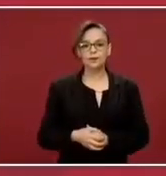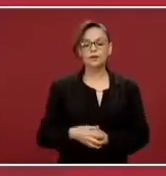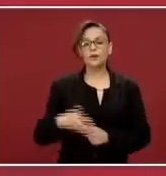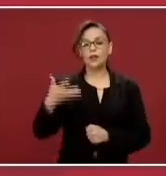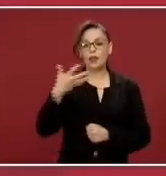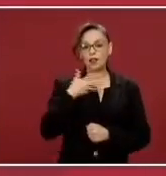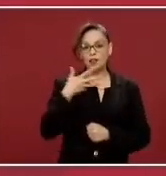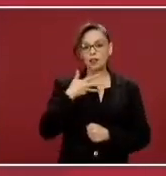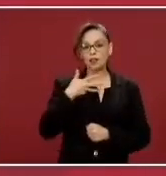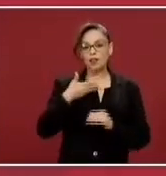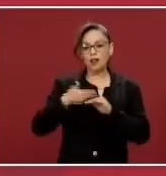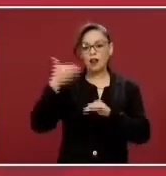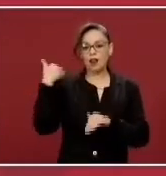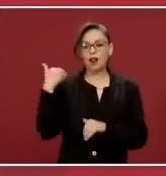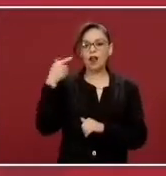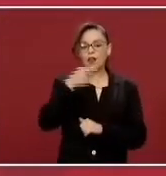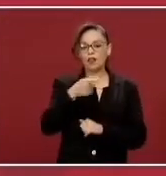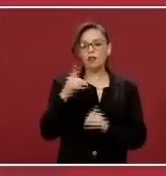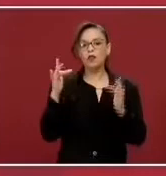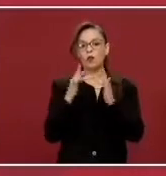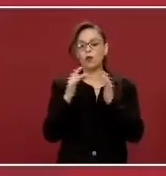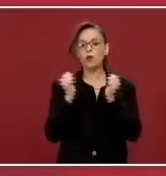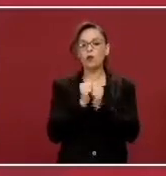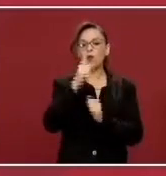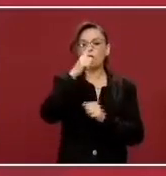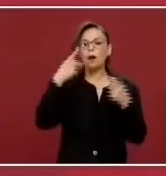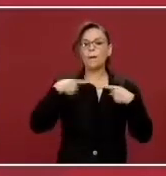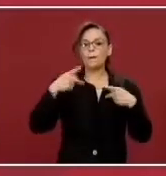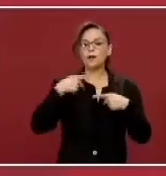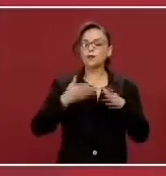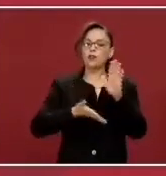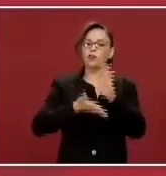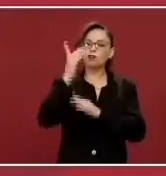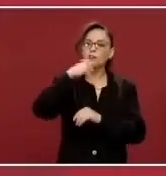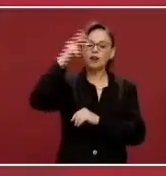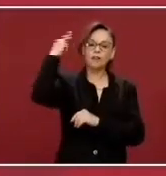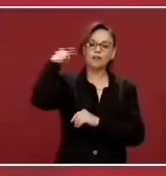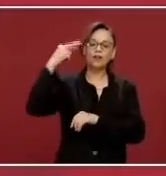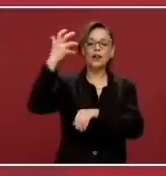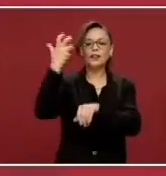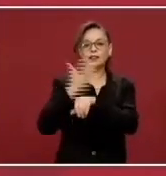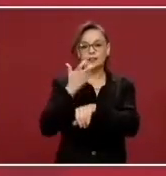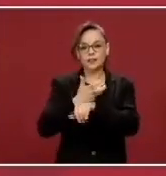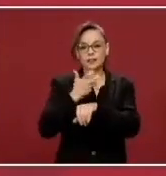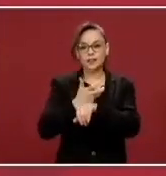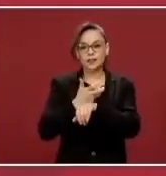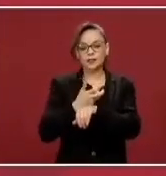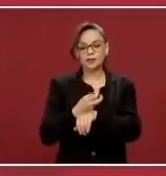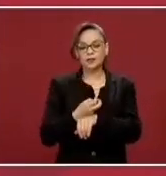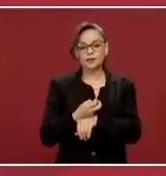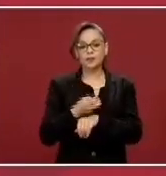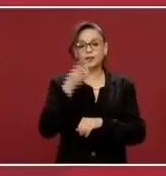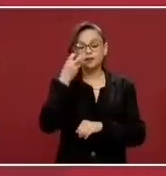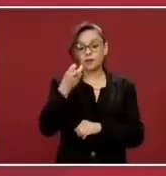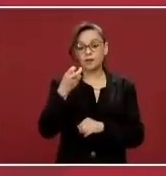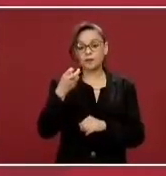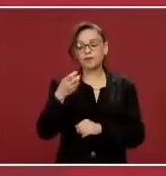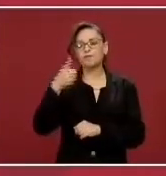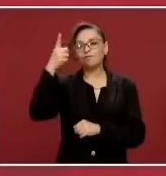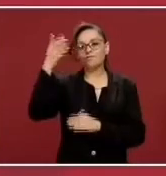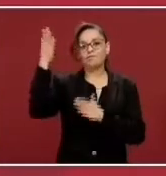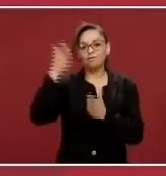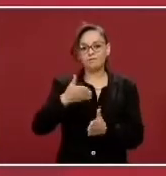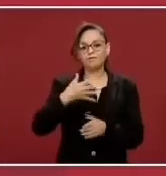persona que había viajado fuera de México, específicamente a Estados Unidos. Esta persona padecía hipertensión,